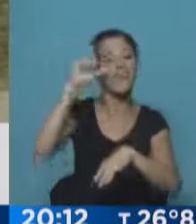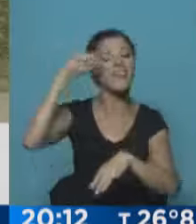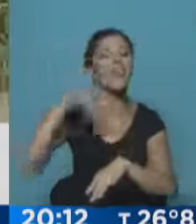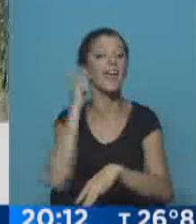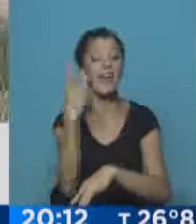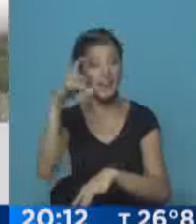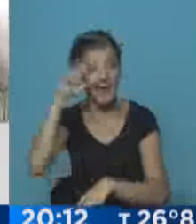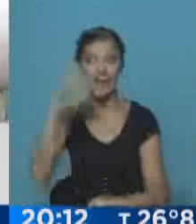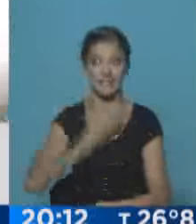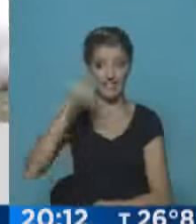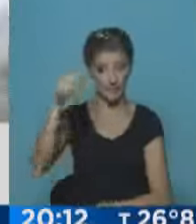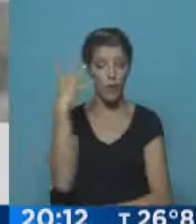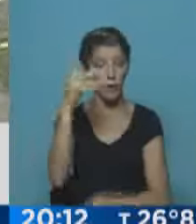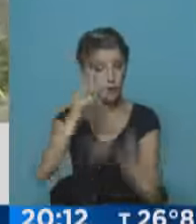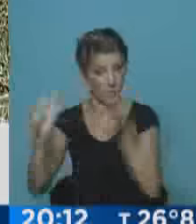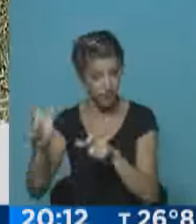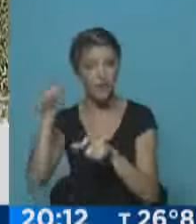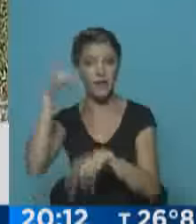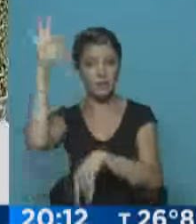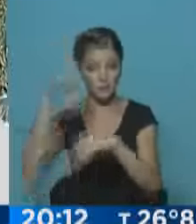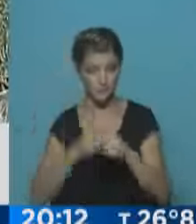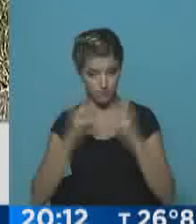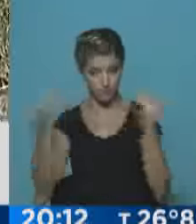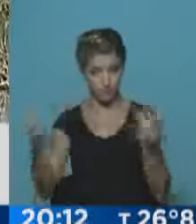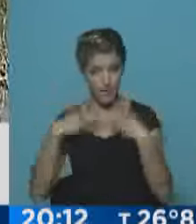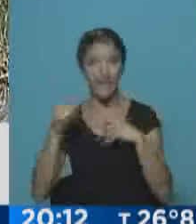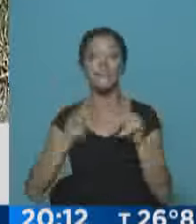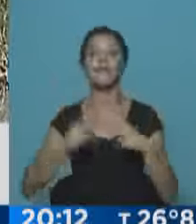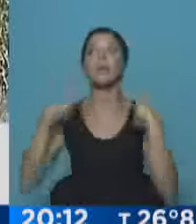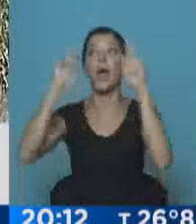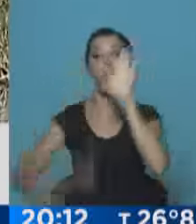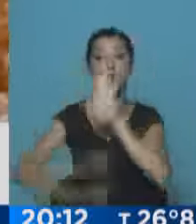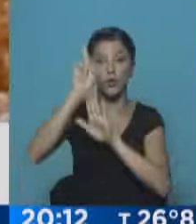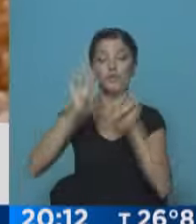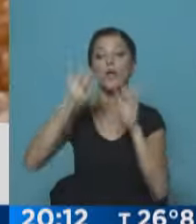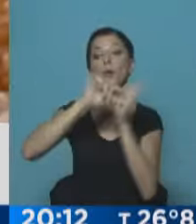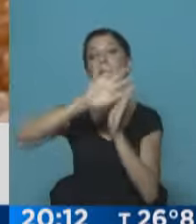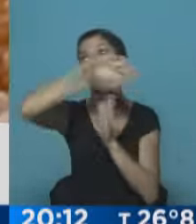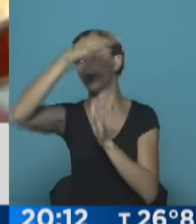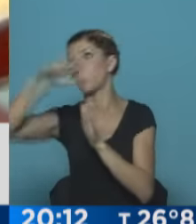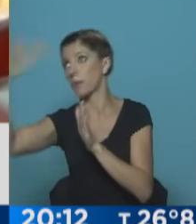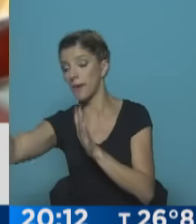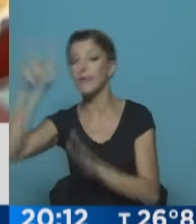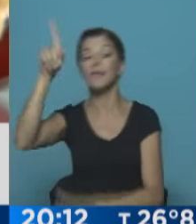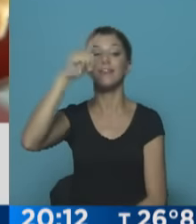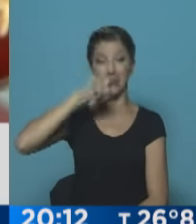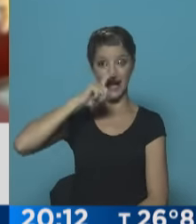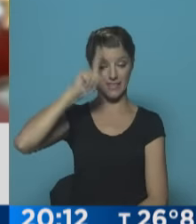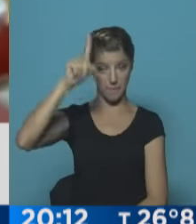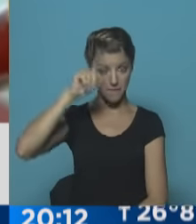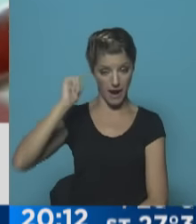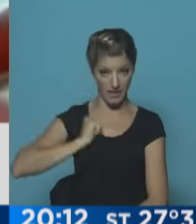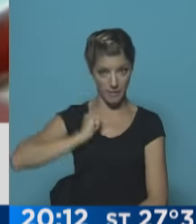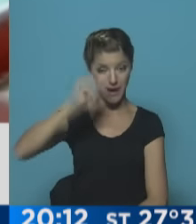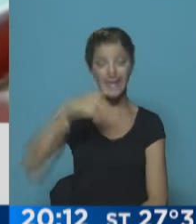contagiadas que han viajado recientemente al norte argentino y países limítrofes. En Catamarca se registraron 3